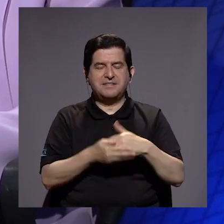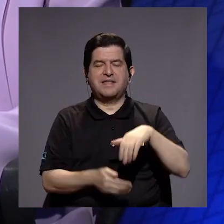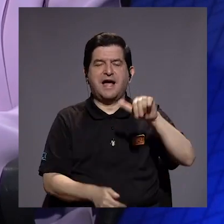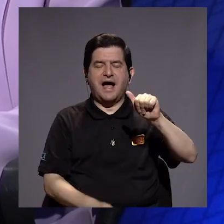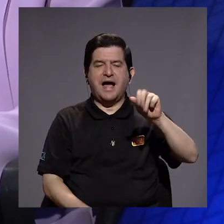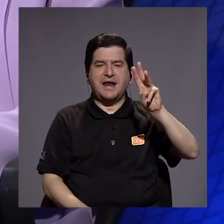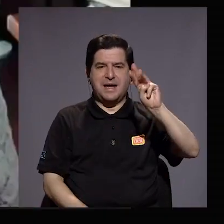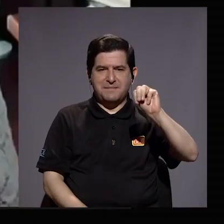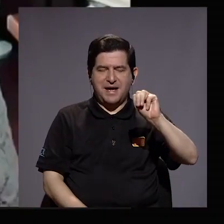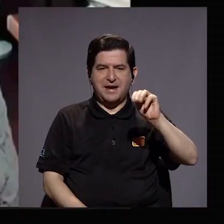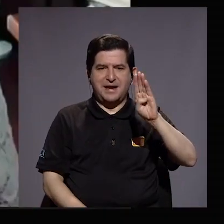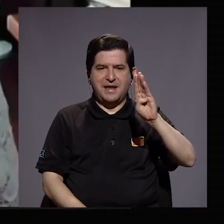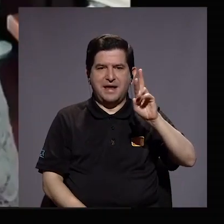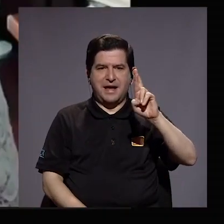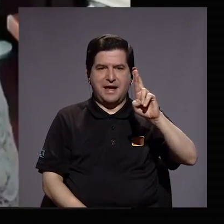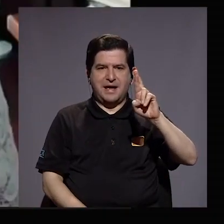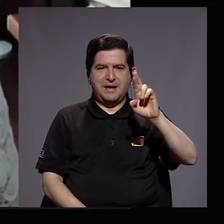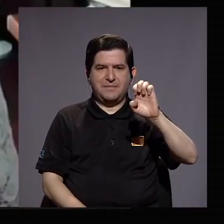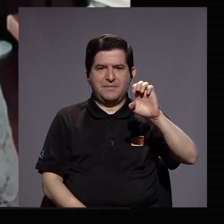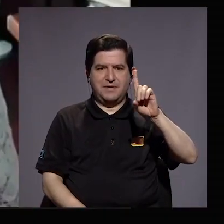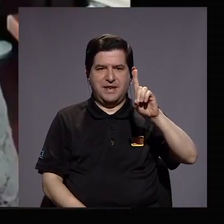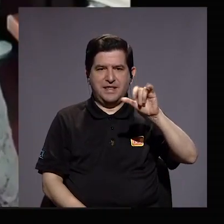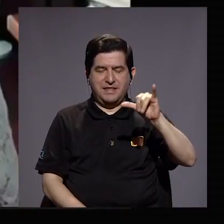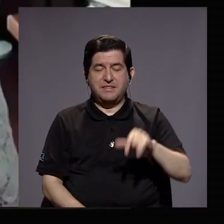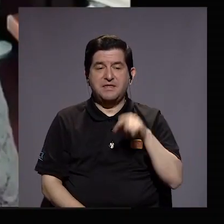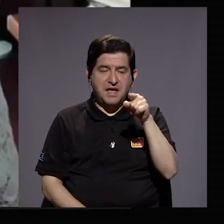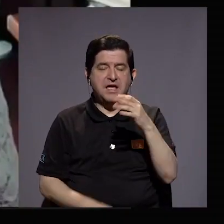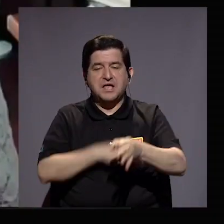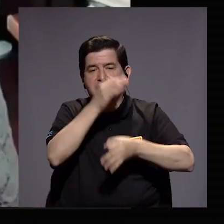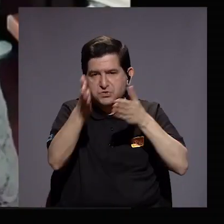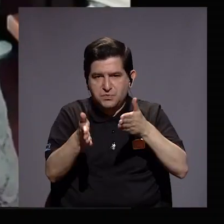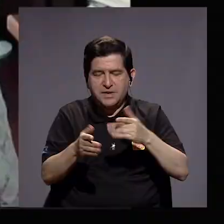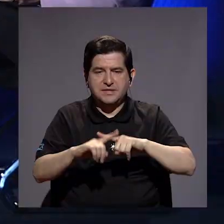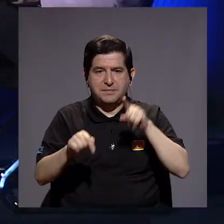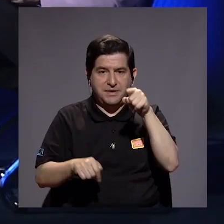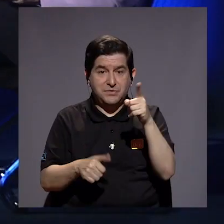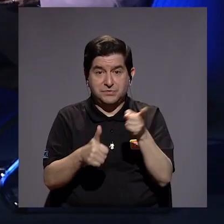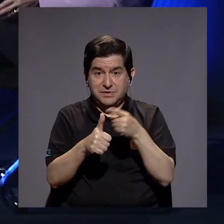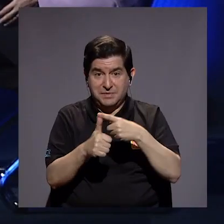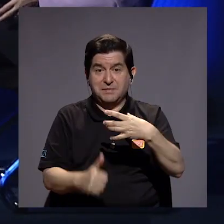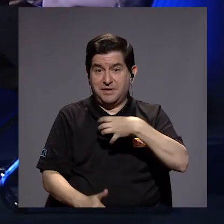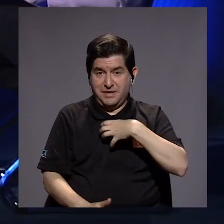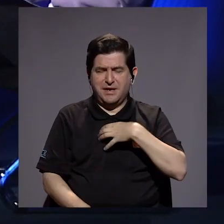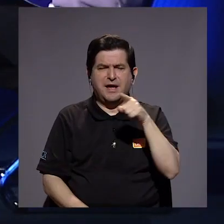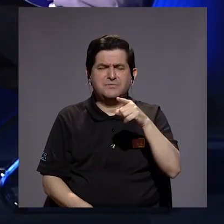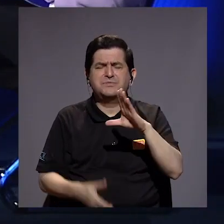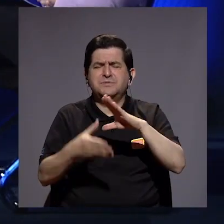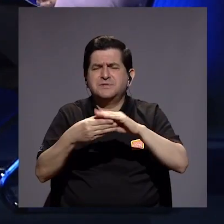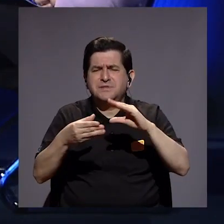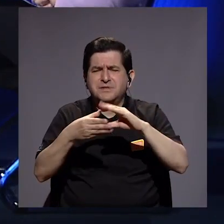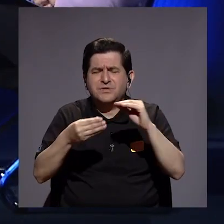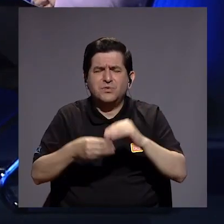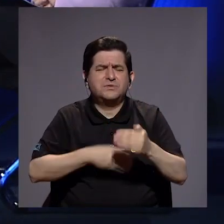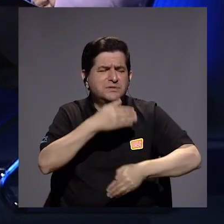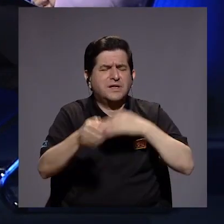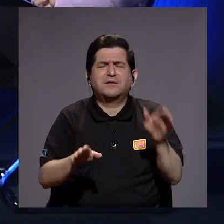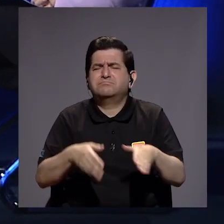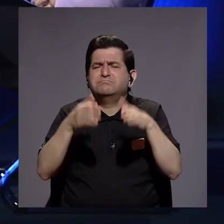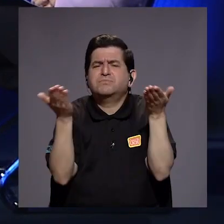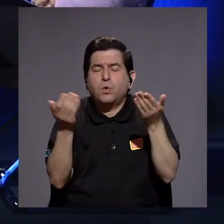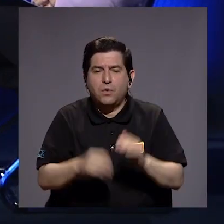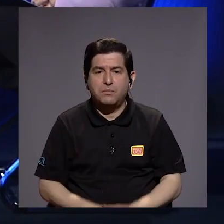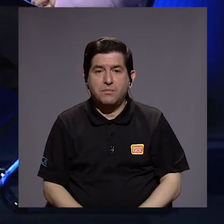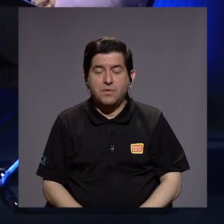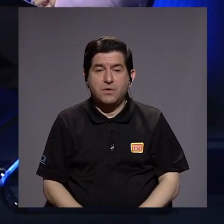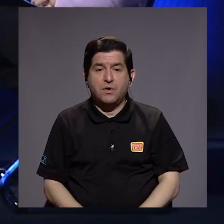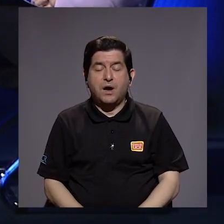María Bridi como magistrada suplente. Cuéntenos cómo fue ese proceso, doña Dora. Bueno, fue